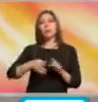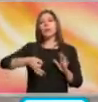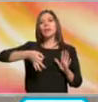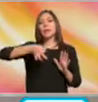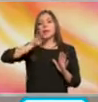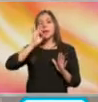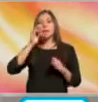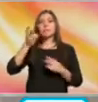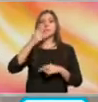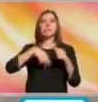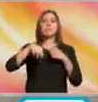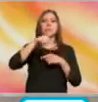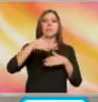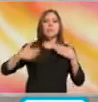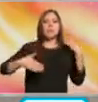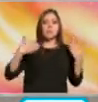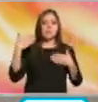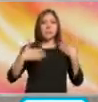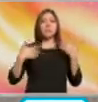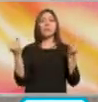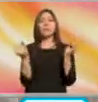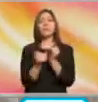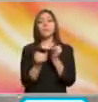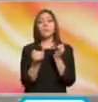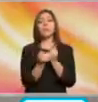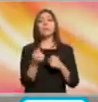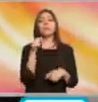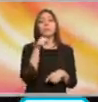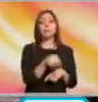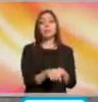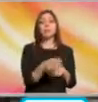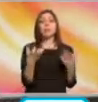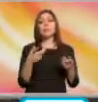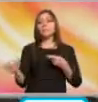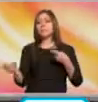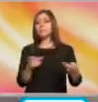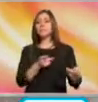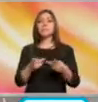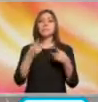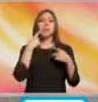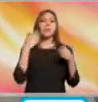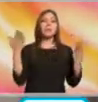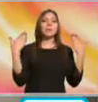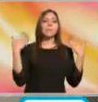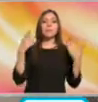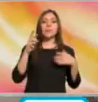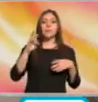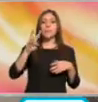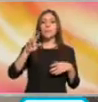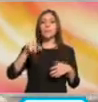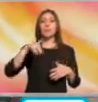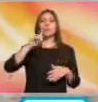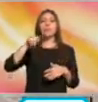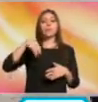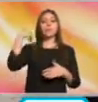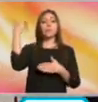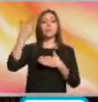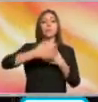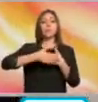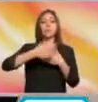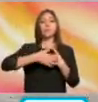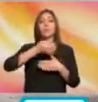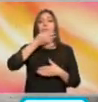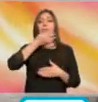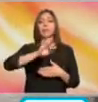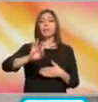la diversión, pero que también aquí se organiza en la primavera, ya próximamente, el Festival